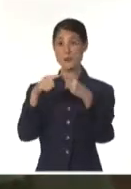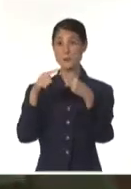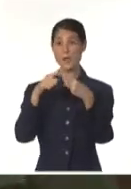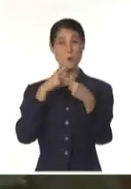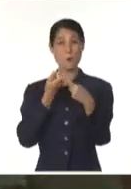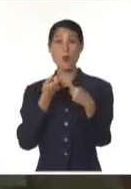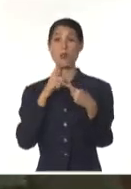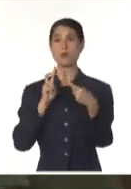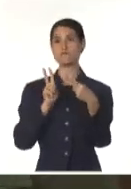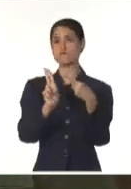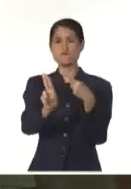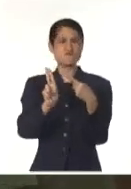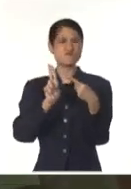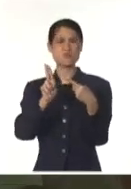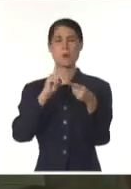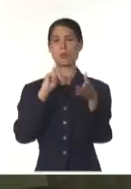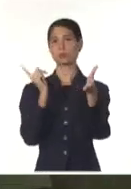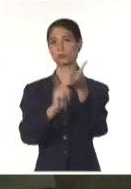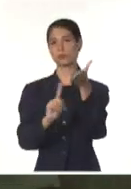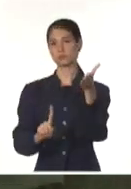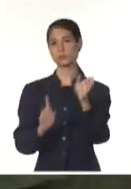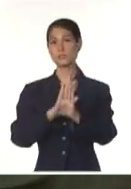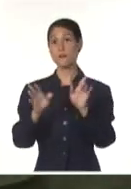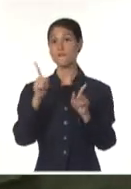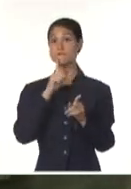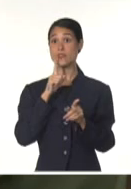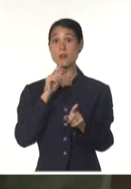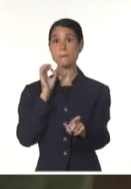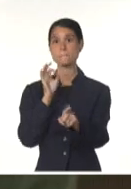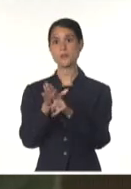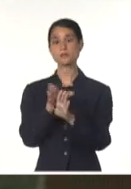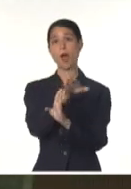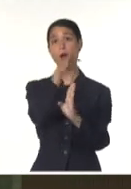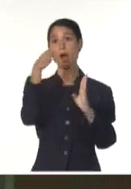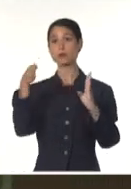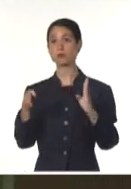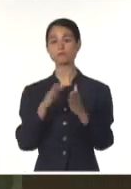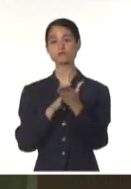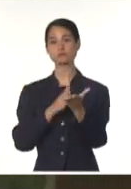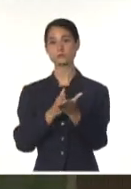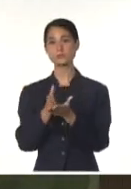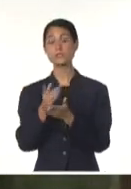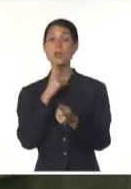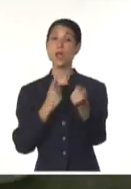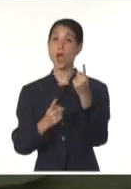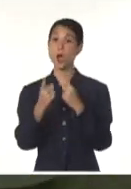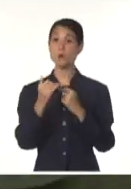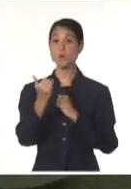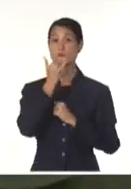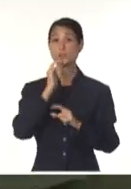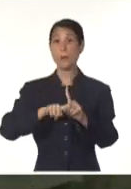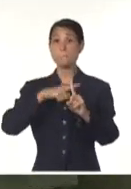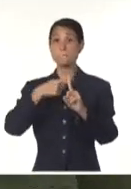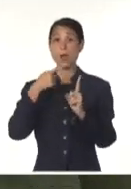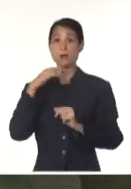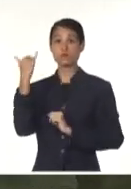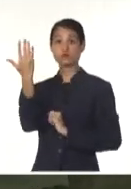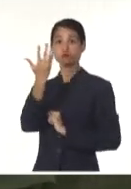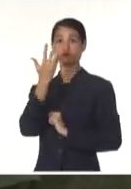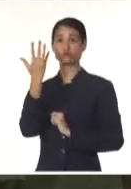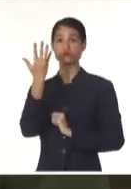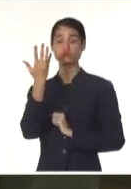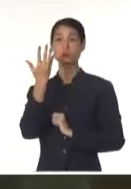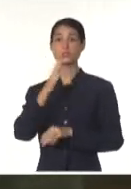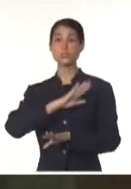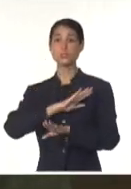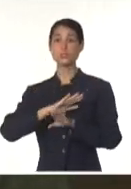estado viviendo en los últimos días y ya la entrada con sus afectaciones del huracán Oscar, que se convirtió